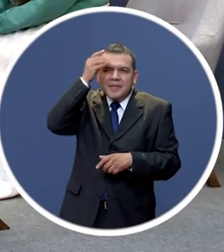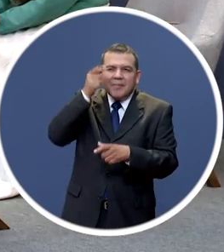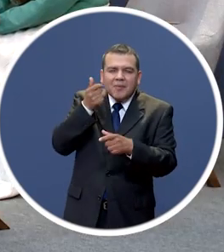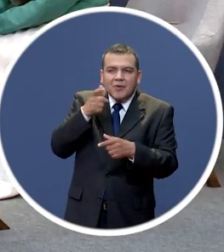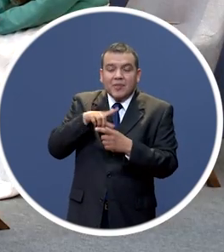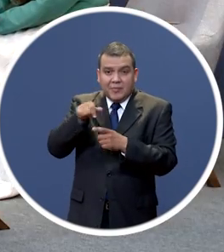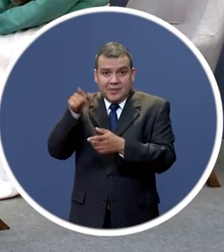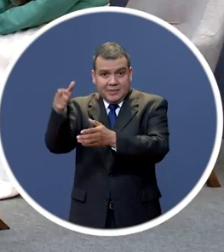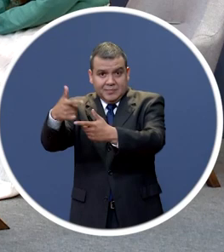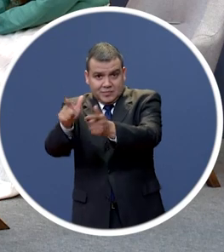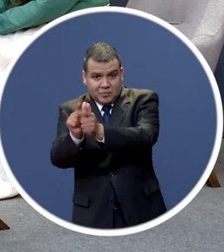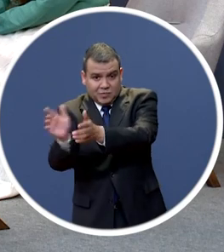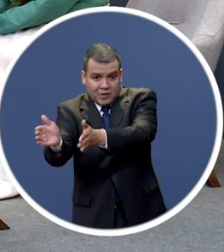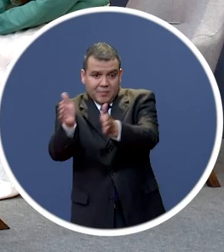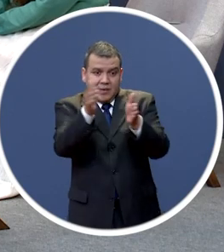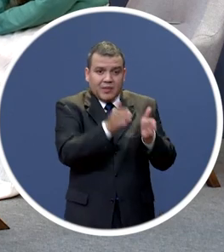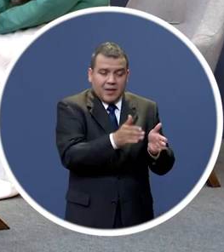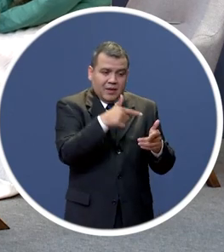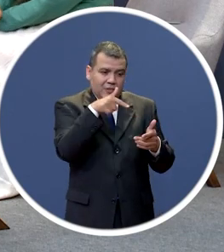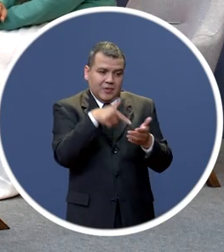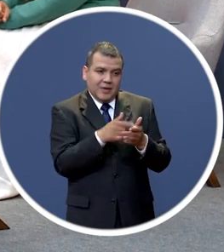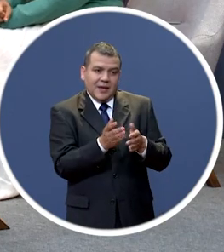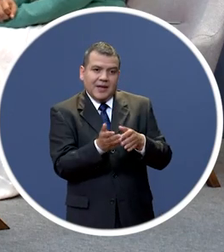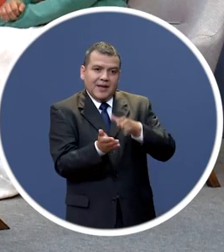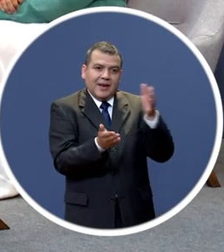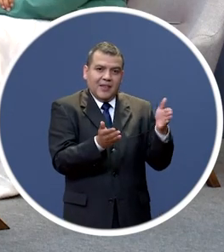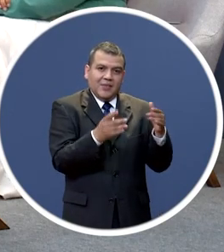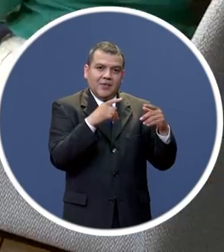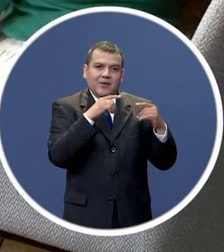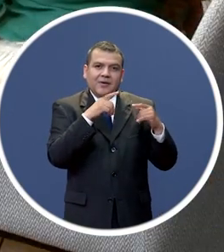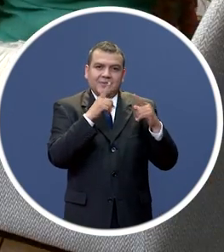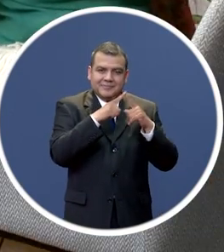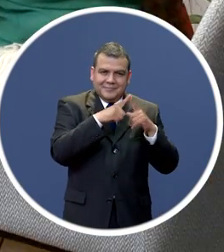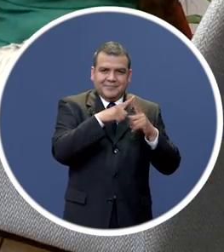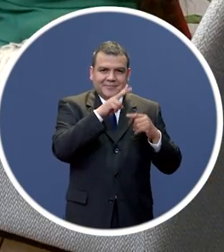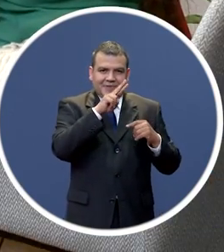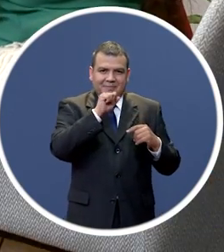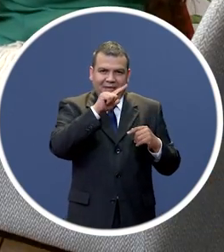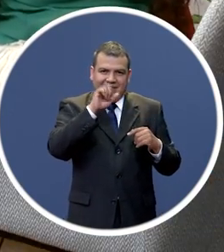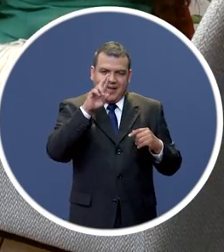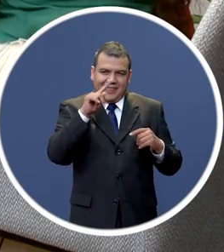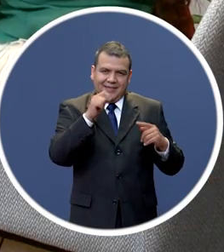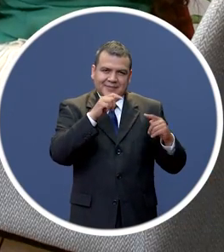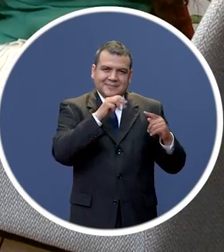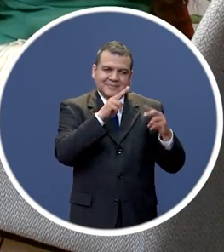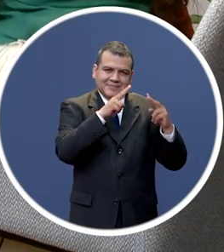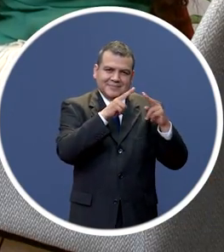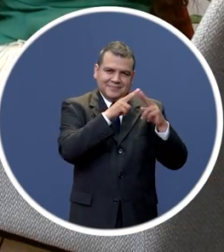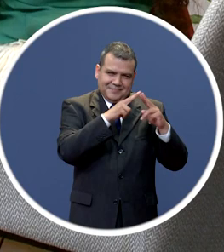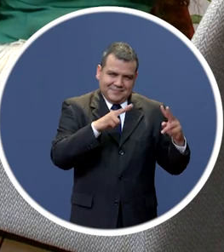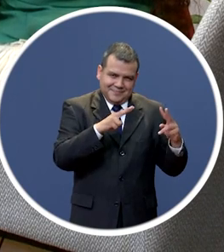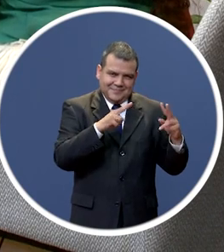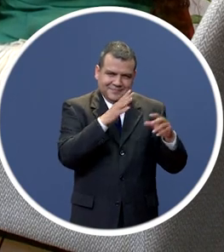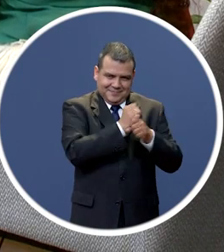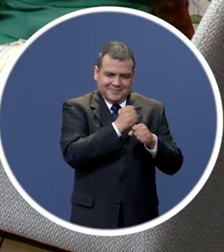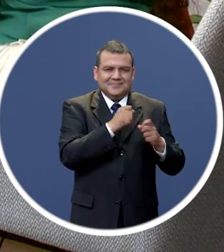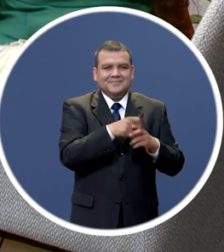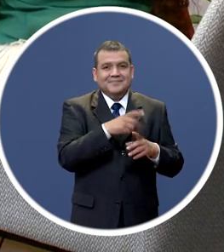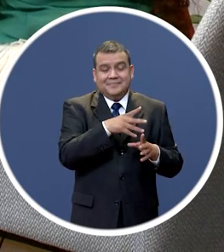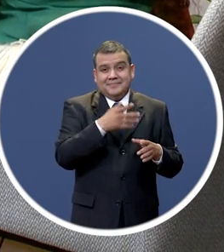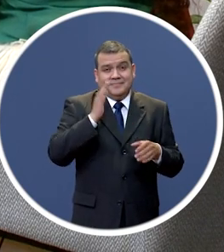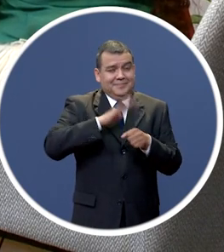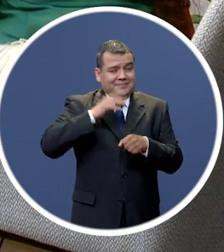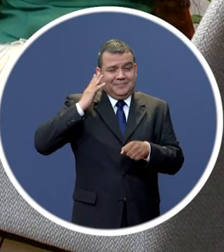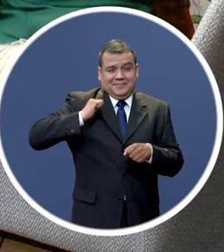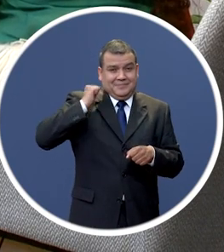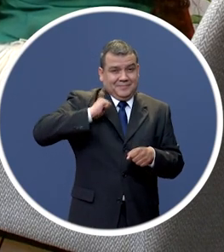trasladó al lado de la iglesia de Vallarta, que es la más antigua de Monterrey. Ahí tuvieron su congregación en un edificio aparte y yo empecé a frecuentarlos y